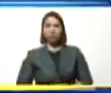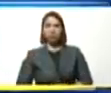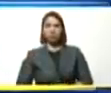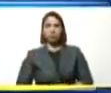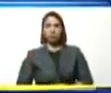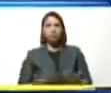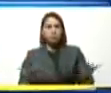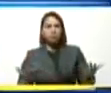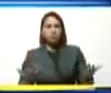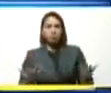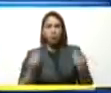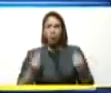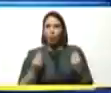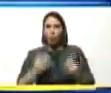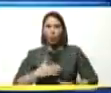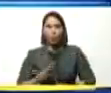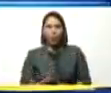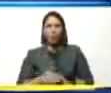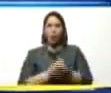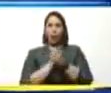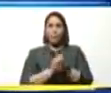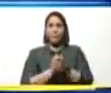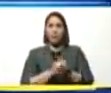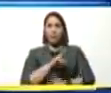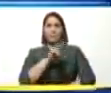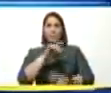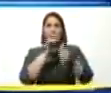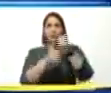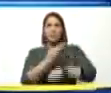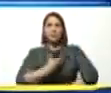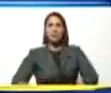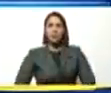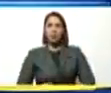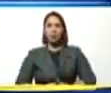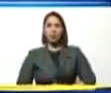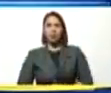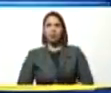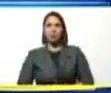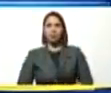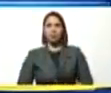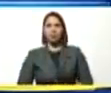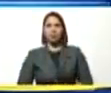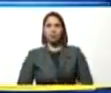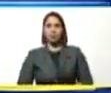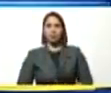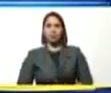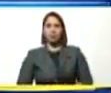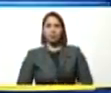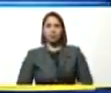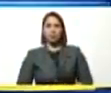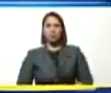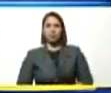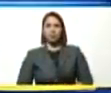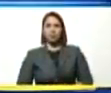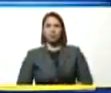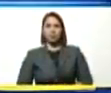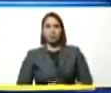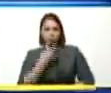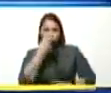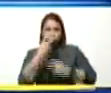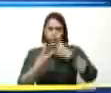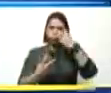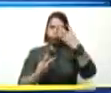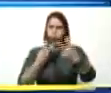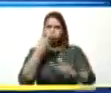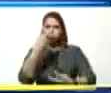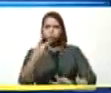¿Ah? ¿Cómo podemos, compañera vicepresidenta, estar allí